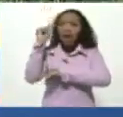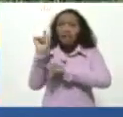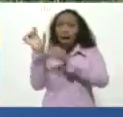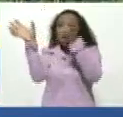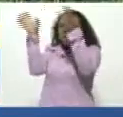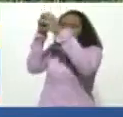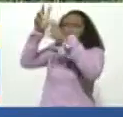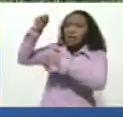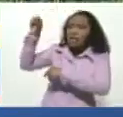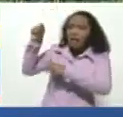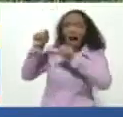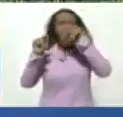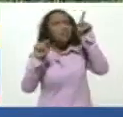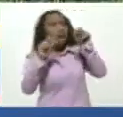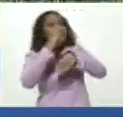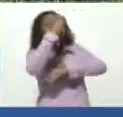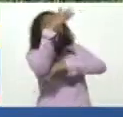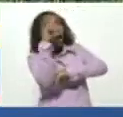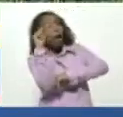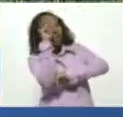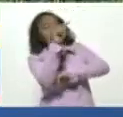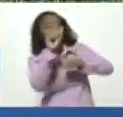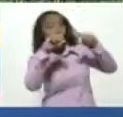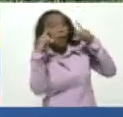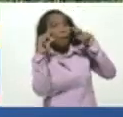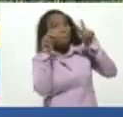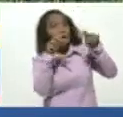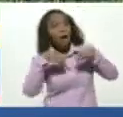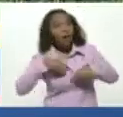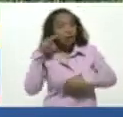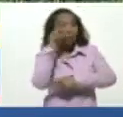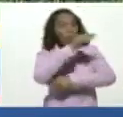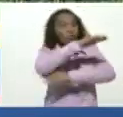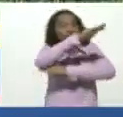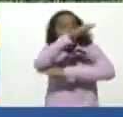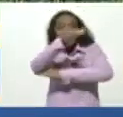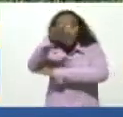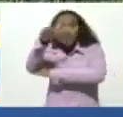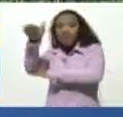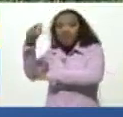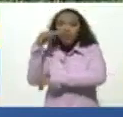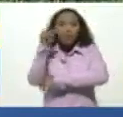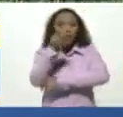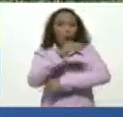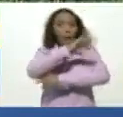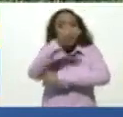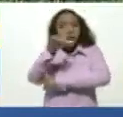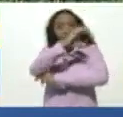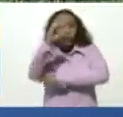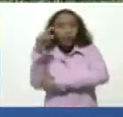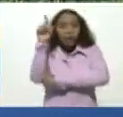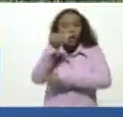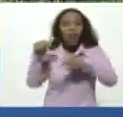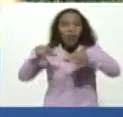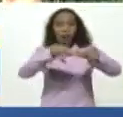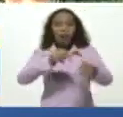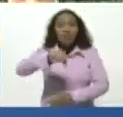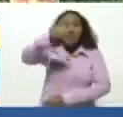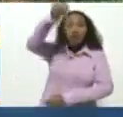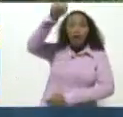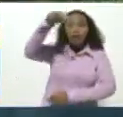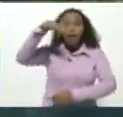despejado, el sol cayendo ya en La Guaira, desde aquí vemos el mar Caribe. Esta es la zona norte del